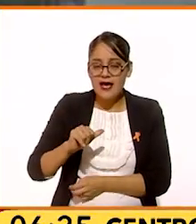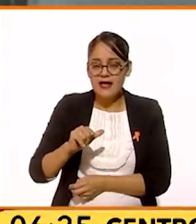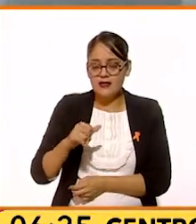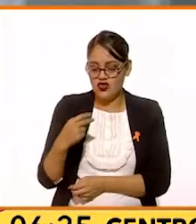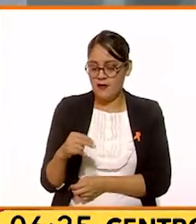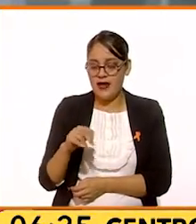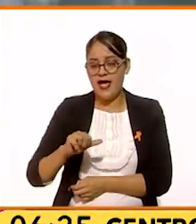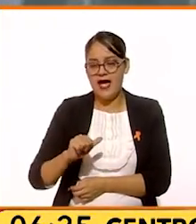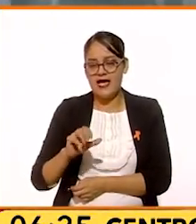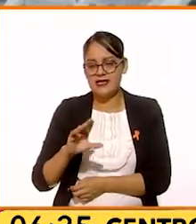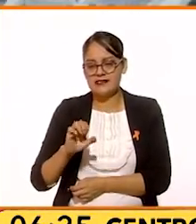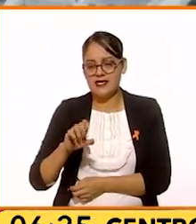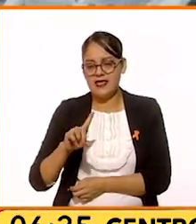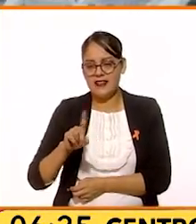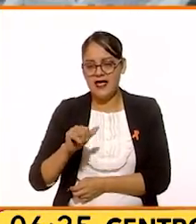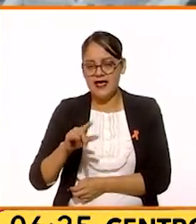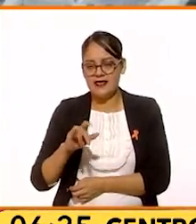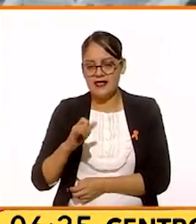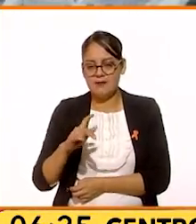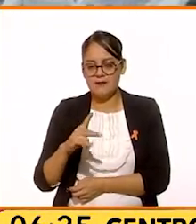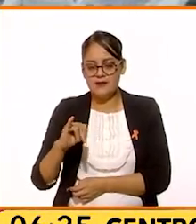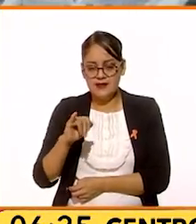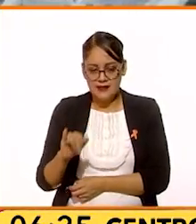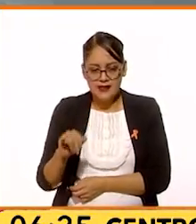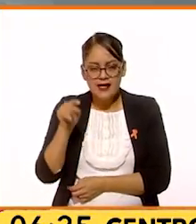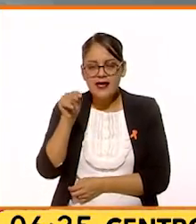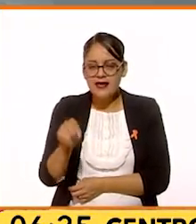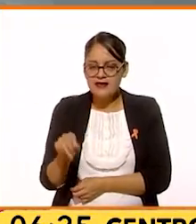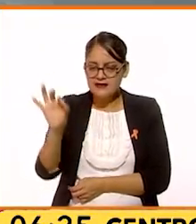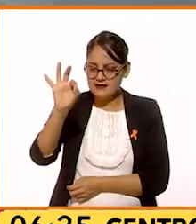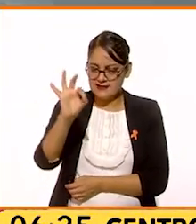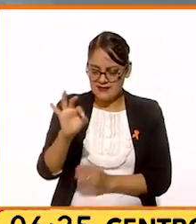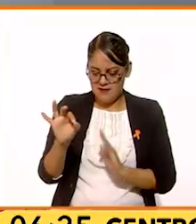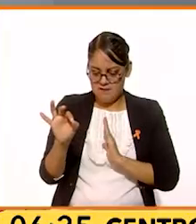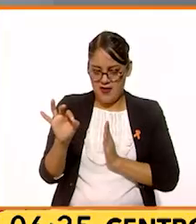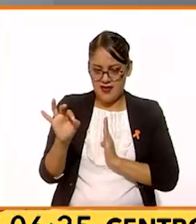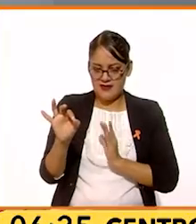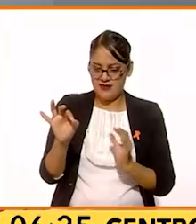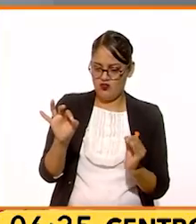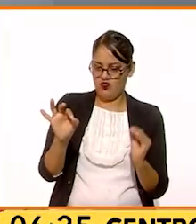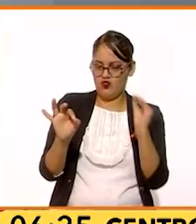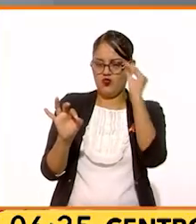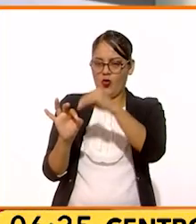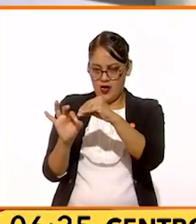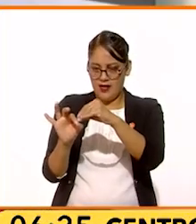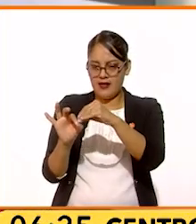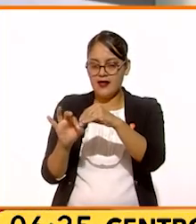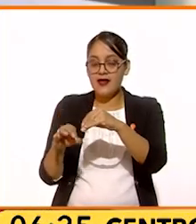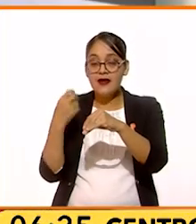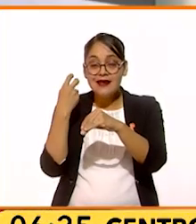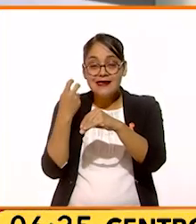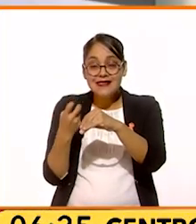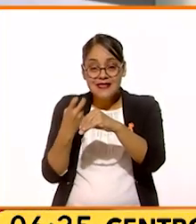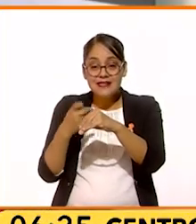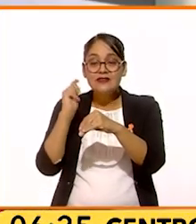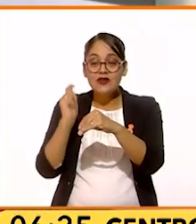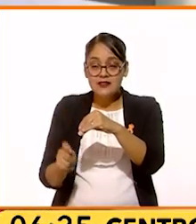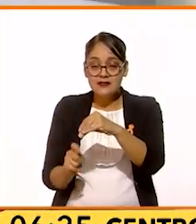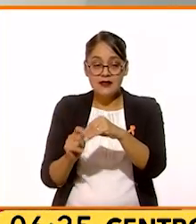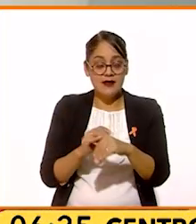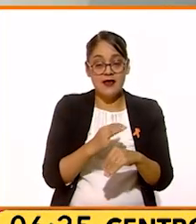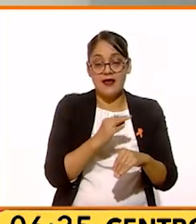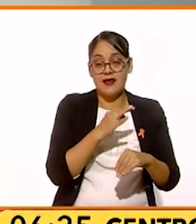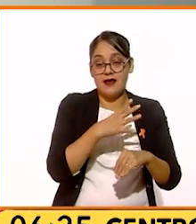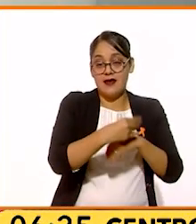que transmite el dengue, y esta bacteria le quita la capacidad de transmitir el dengue y también otro tipo de virus